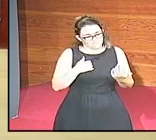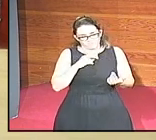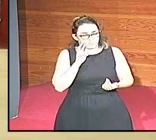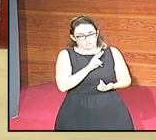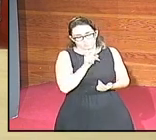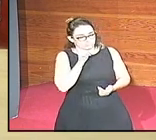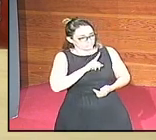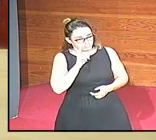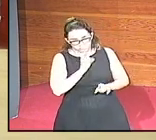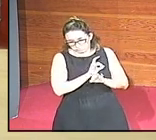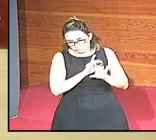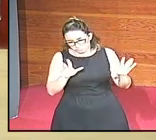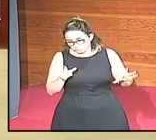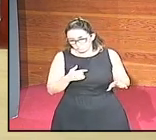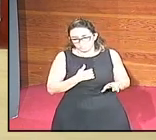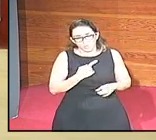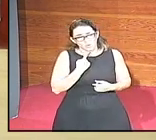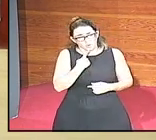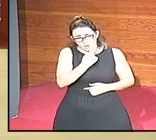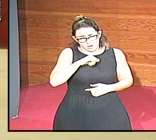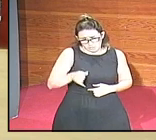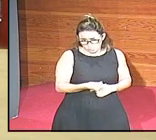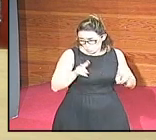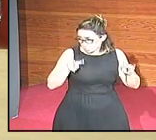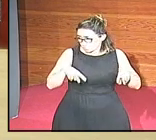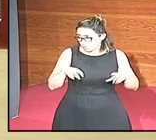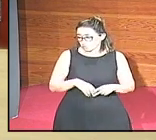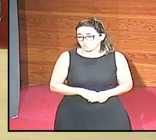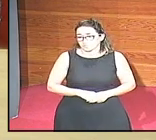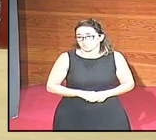Pero yo no me voy a cansar de decirlo. Gracias.